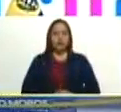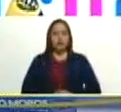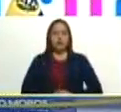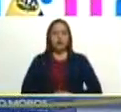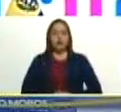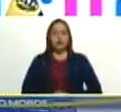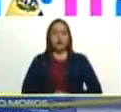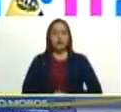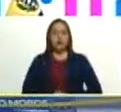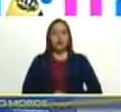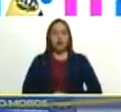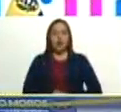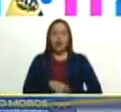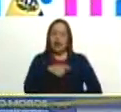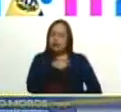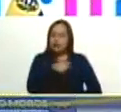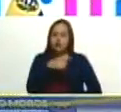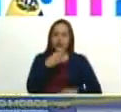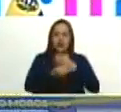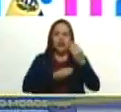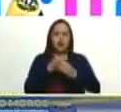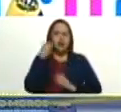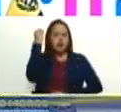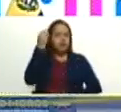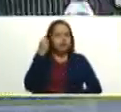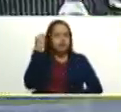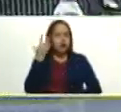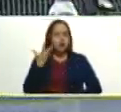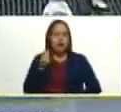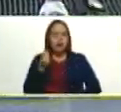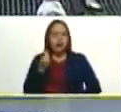Eso nos hizo pensar mucho,